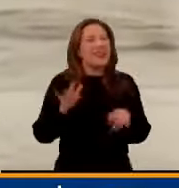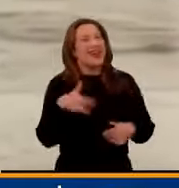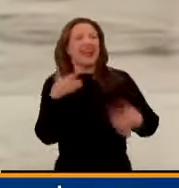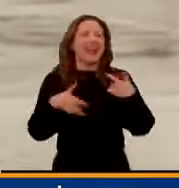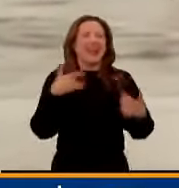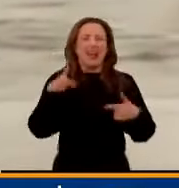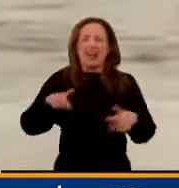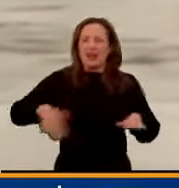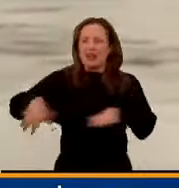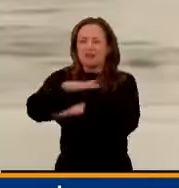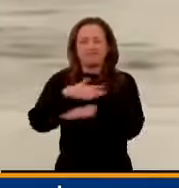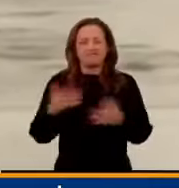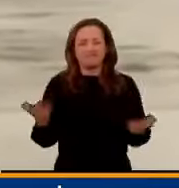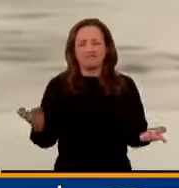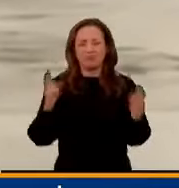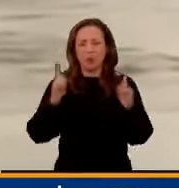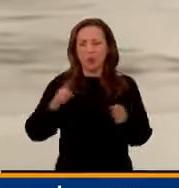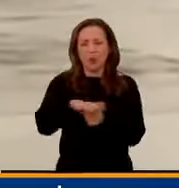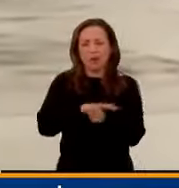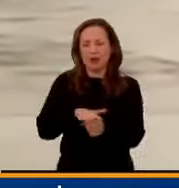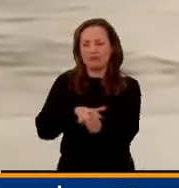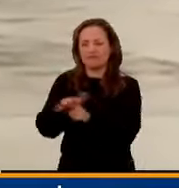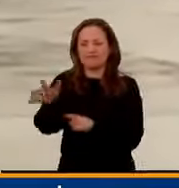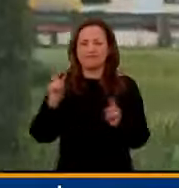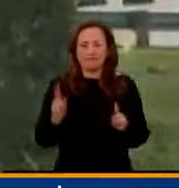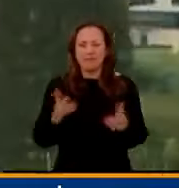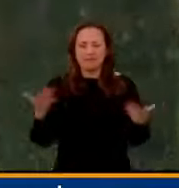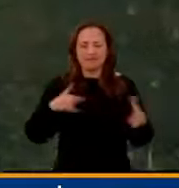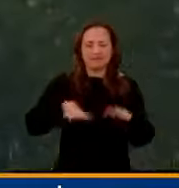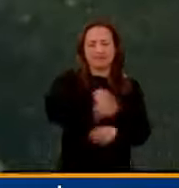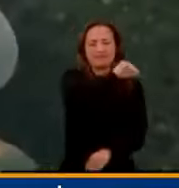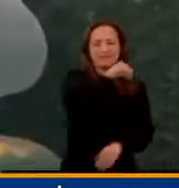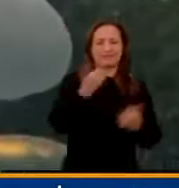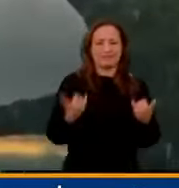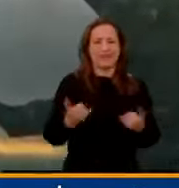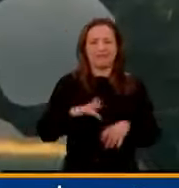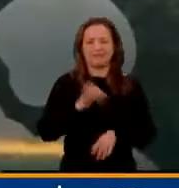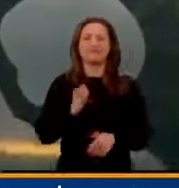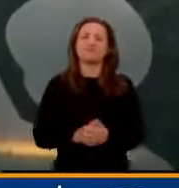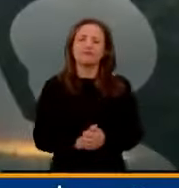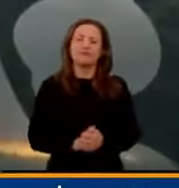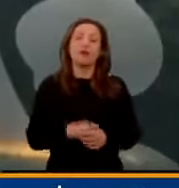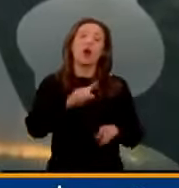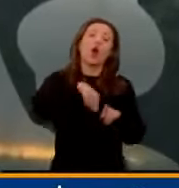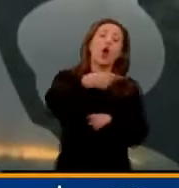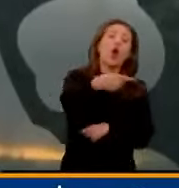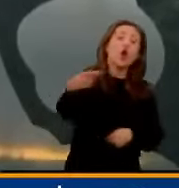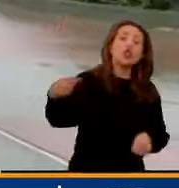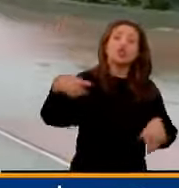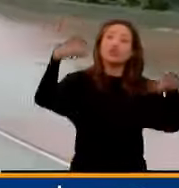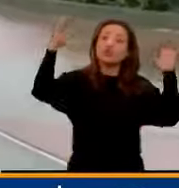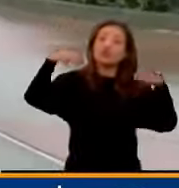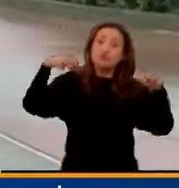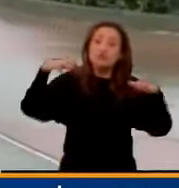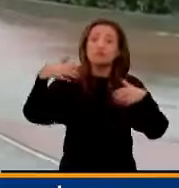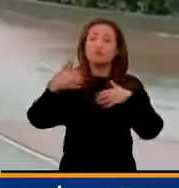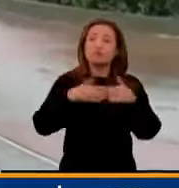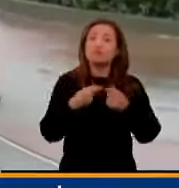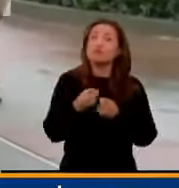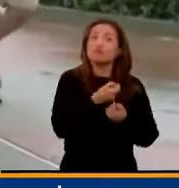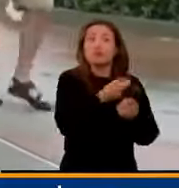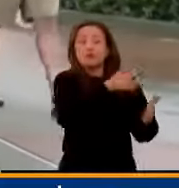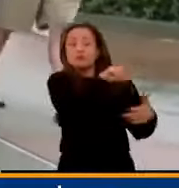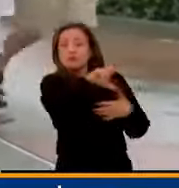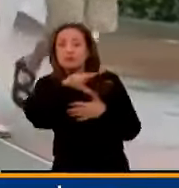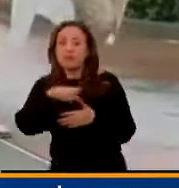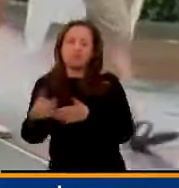disfrutar del parque por toda esta situación, así es que nos vamos temprano. Sin embargo, para otros, ni la lluvia ni la cercanía de Milton les